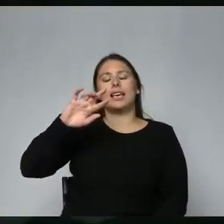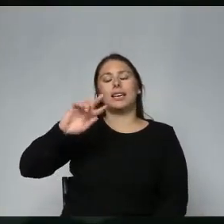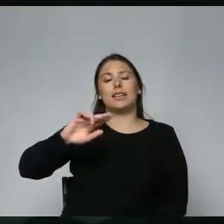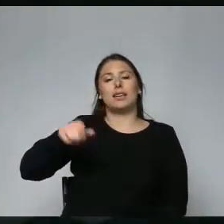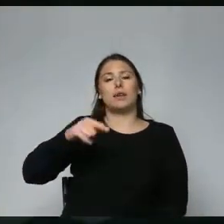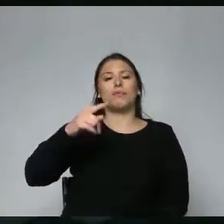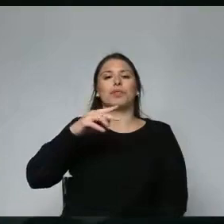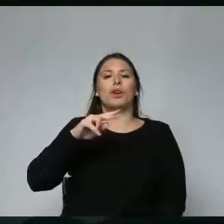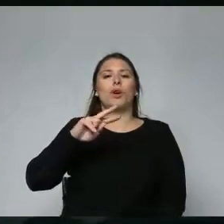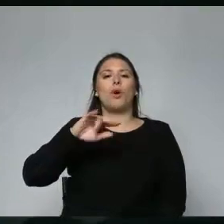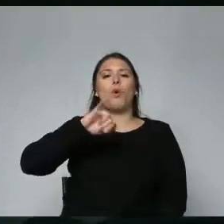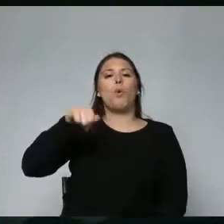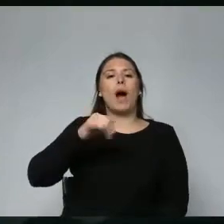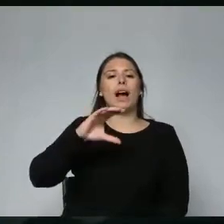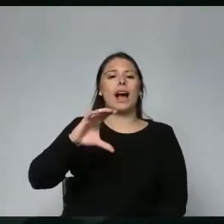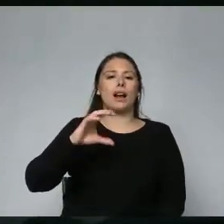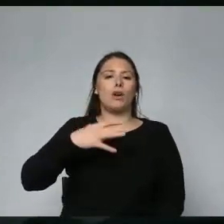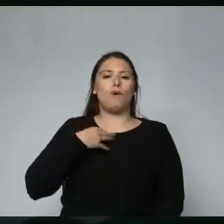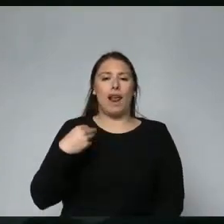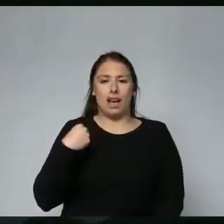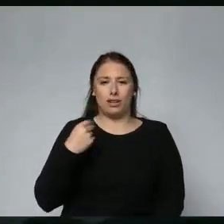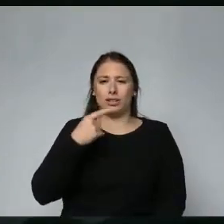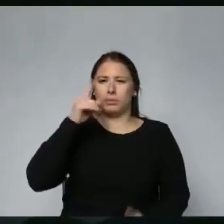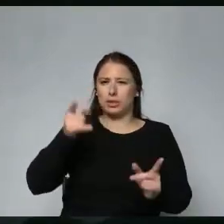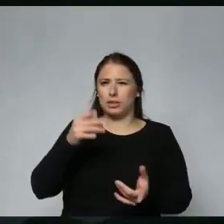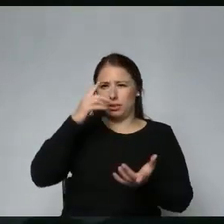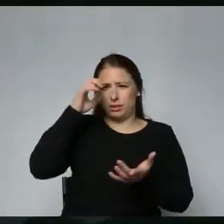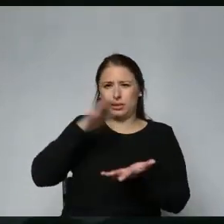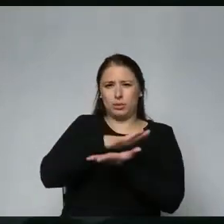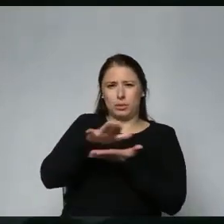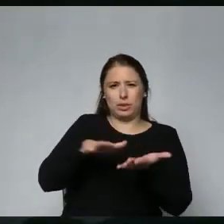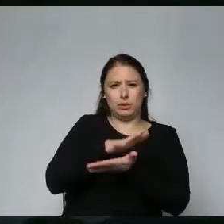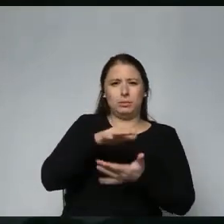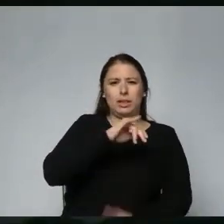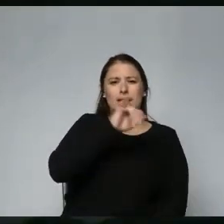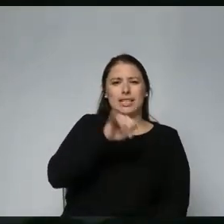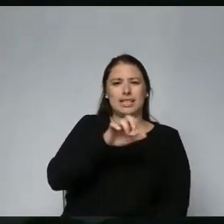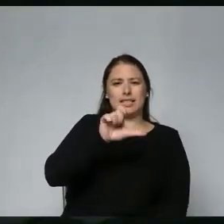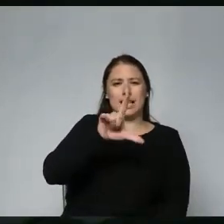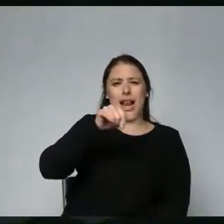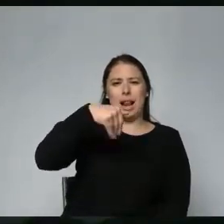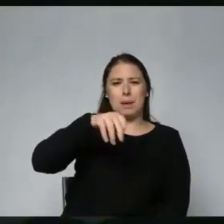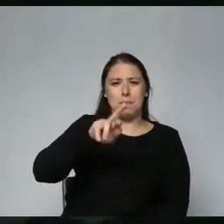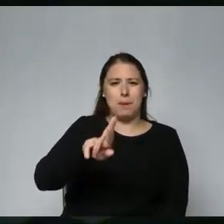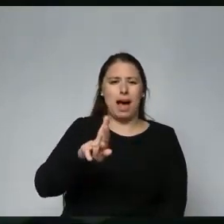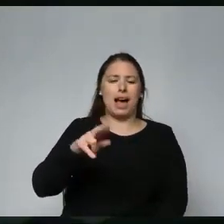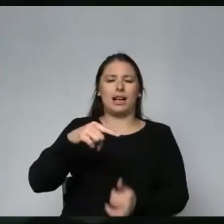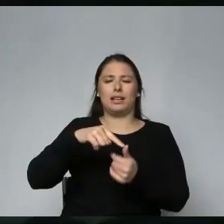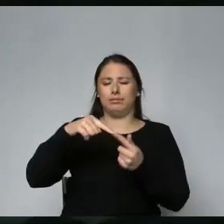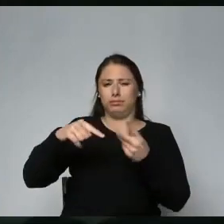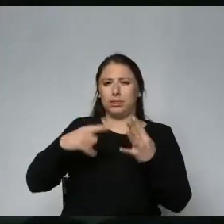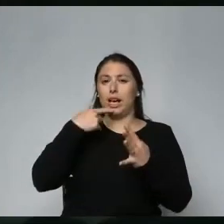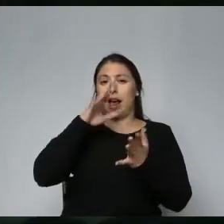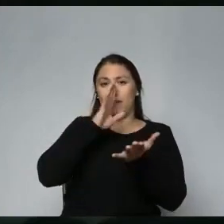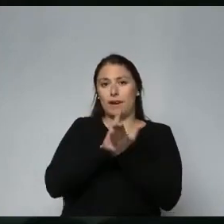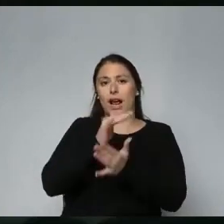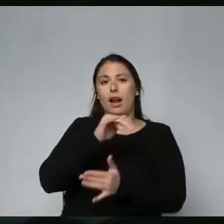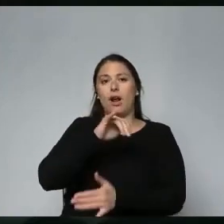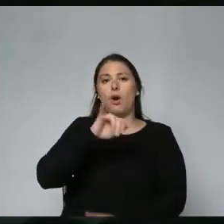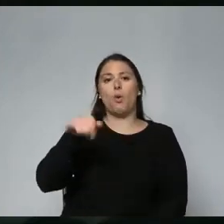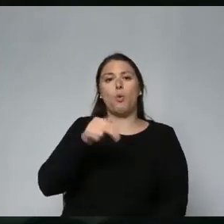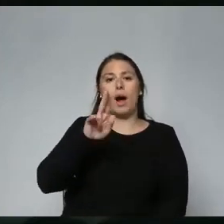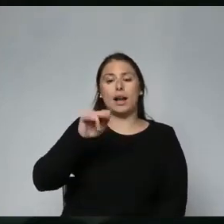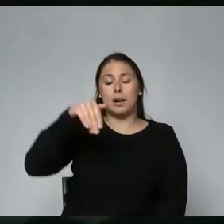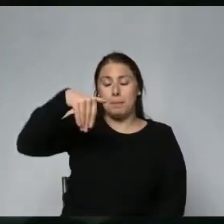que en ese caso, por el caso del Toas, el Mar, Guaylo y Barredo, ¿no? Que finalmente terminó con Juan María Bordaberry preso.